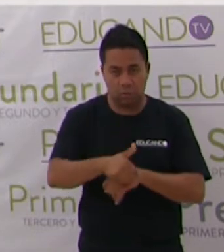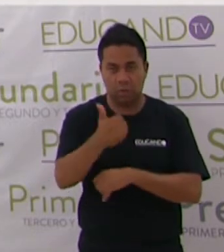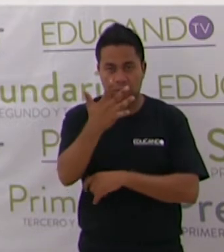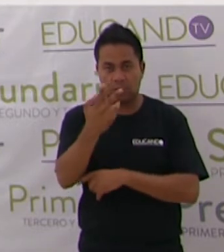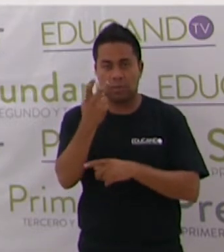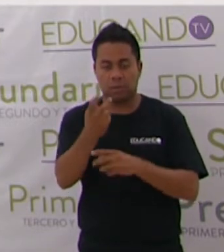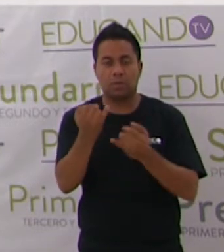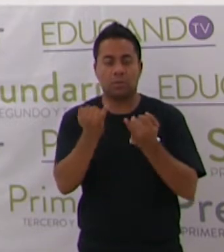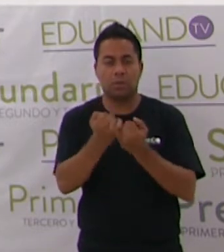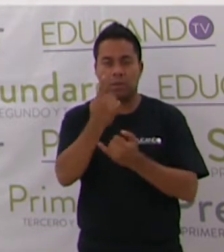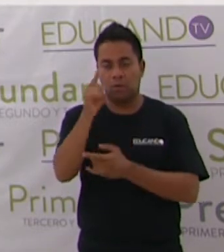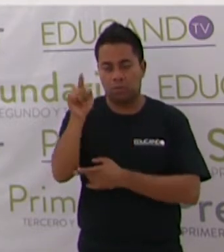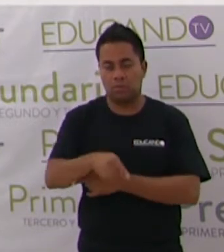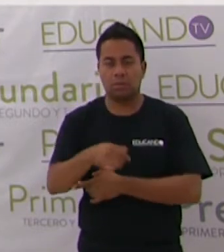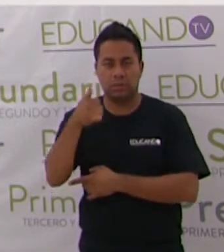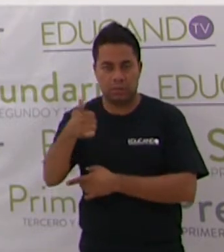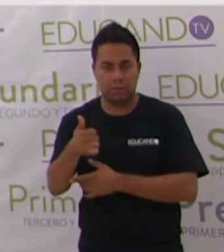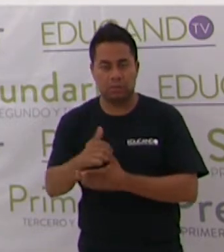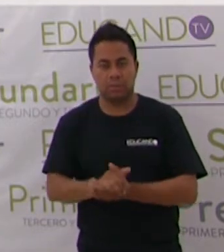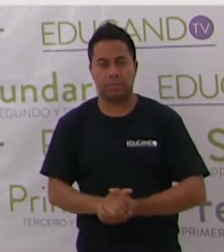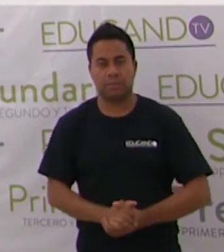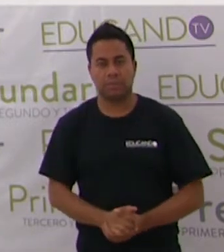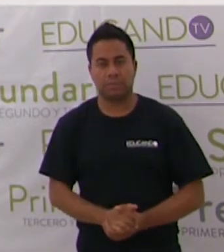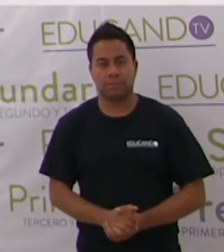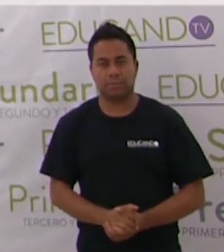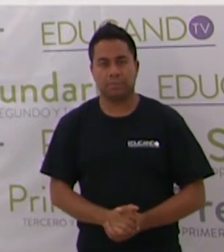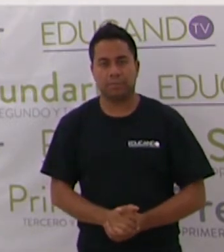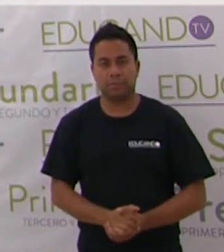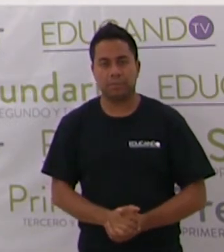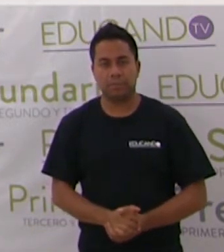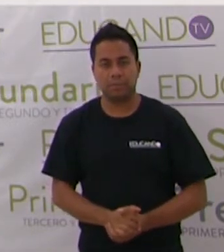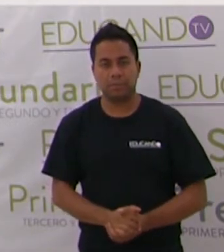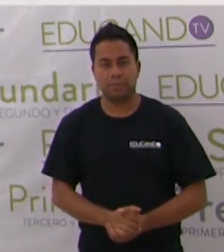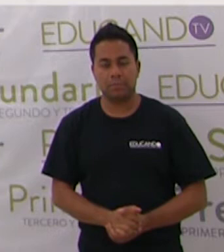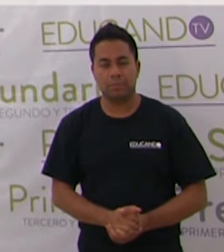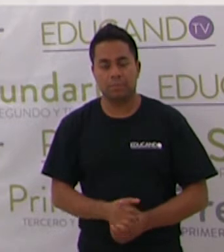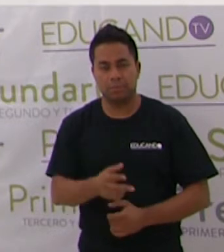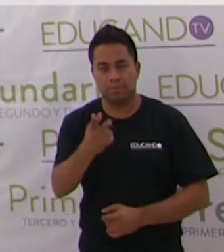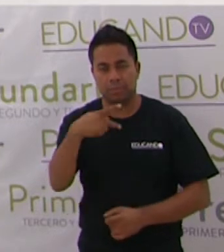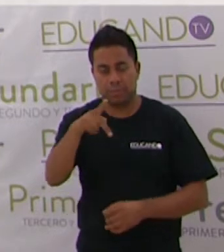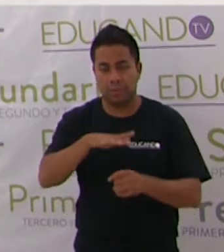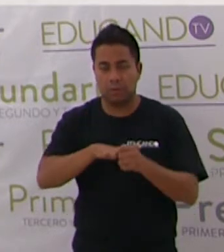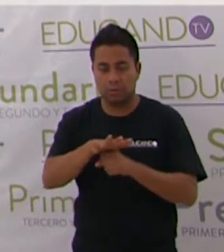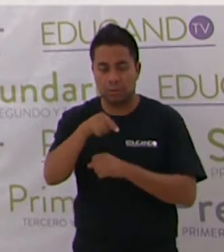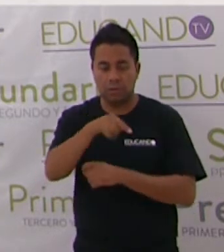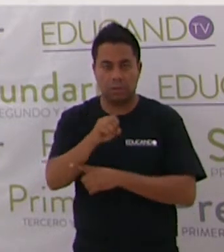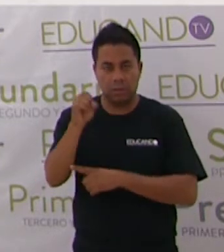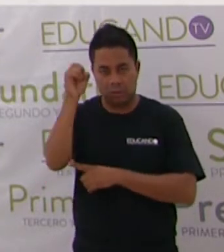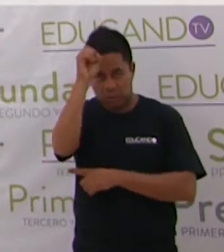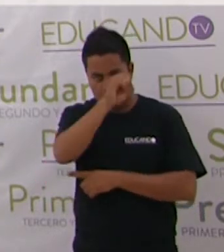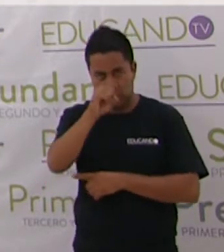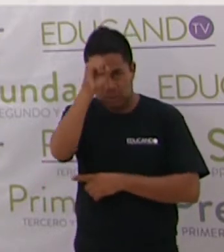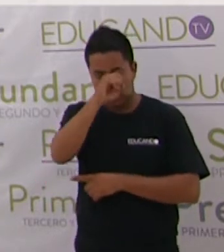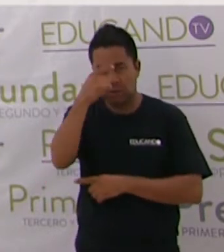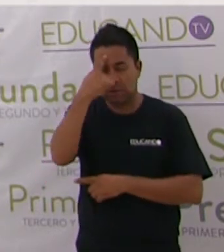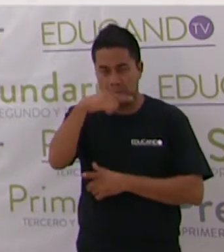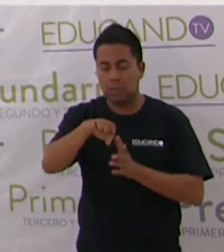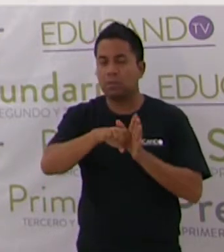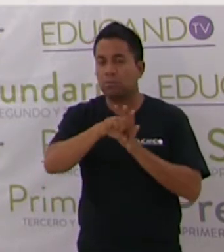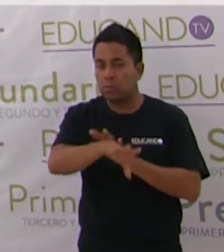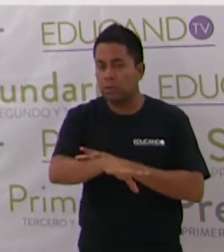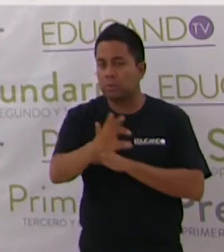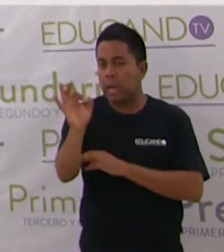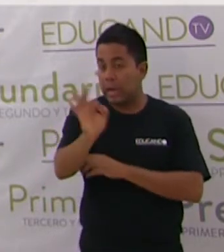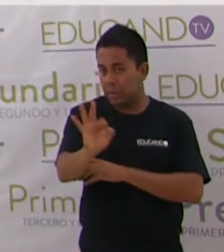un sexto. Pero, ¿cuál sería la probabilidad de que yo en